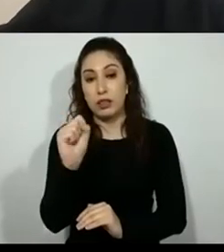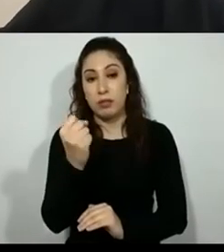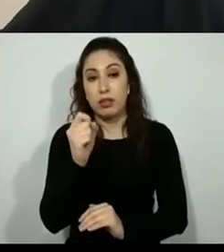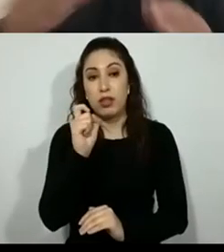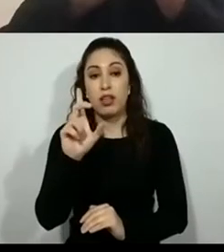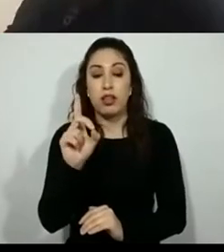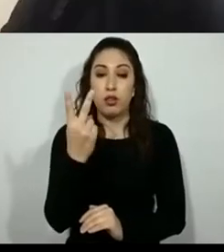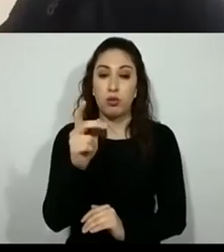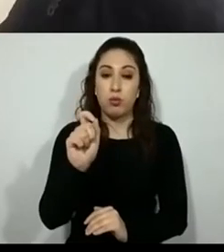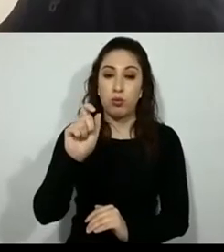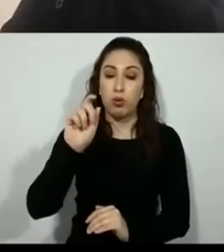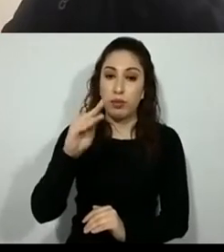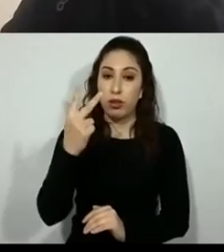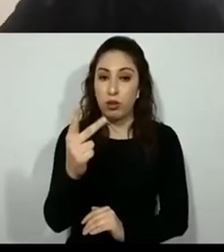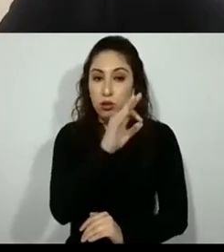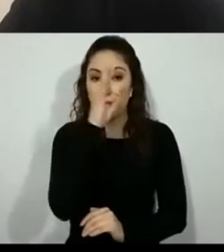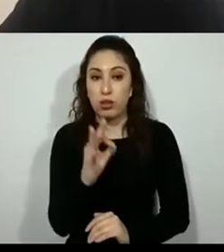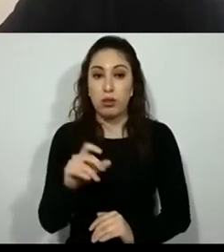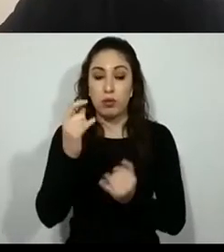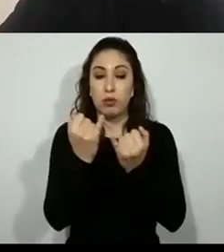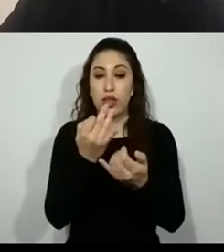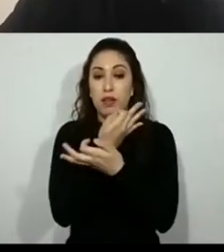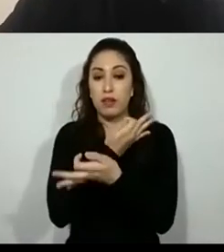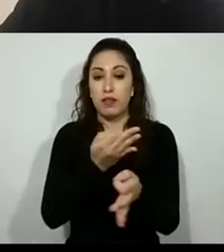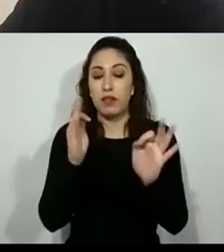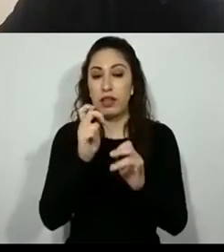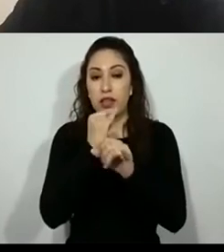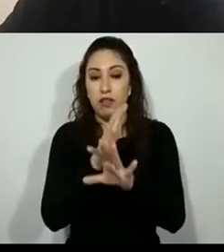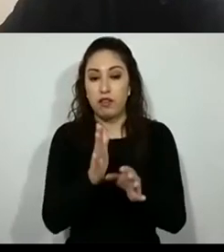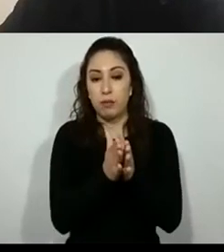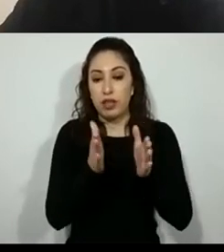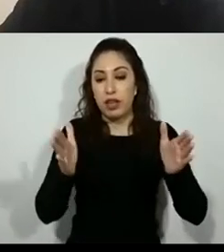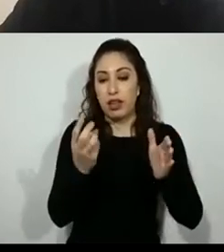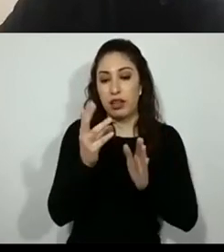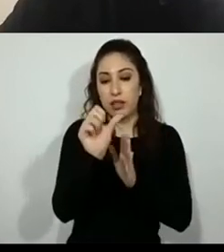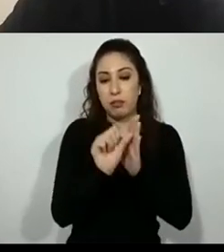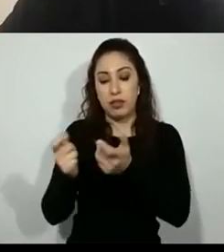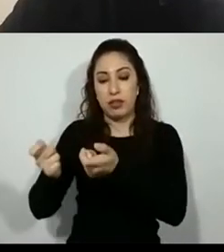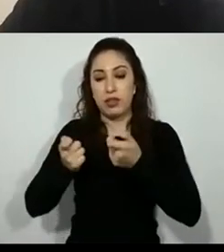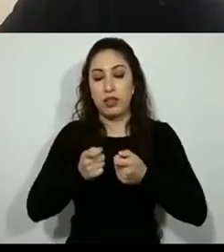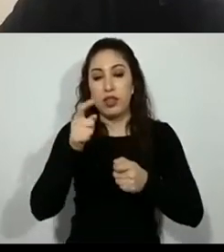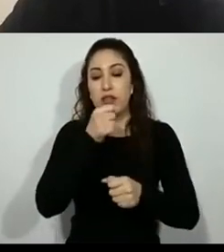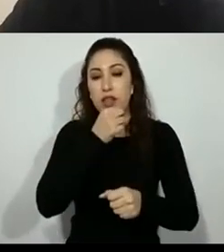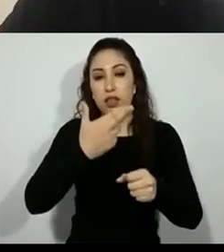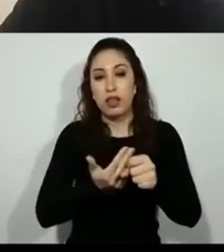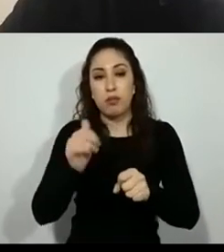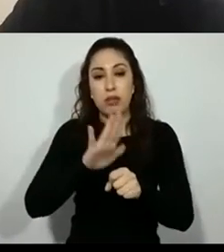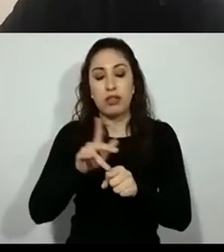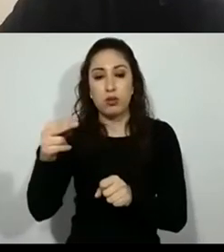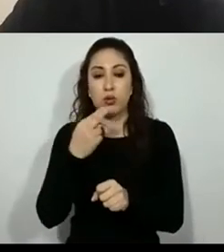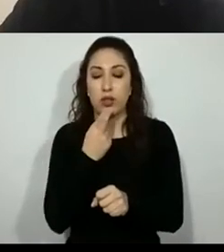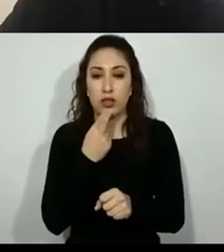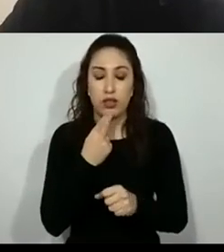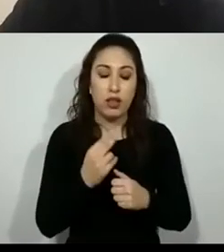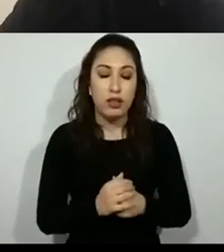92.38%. incluso publicado en el informe trimestral que la Secretaría de Finanzas lleva a cabo. Y